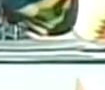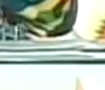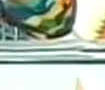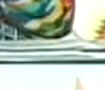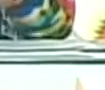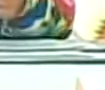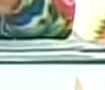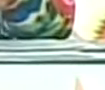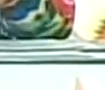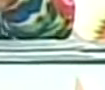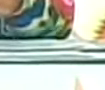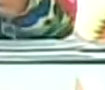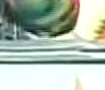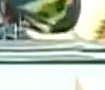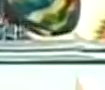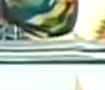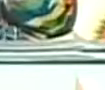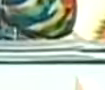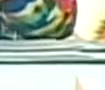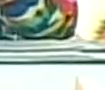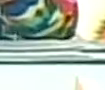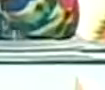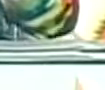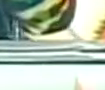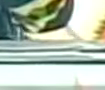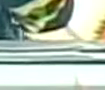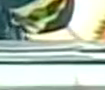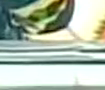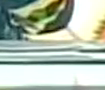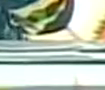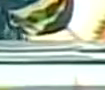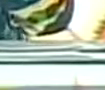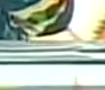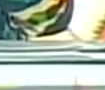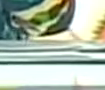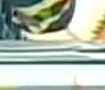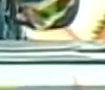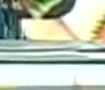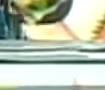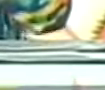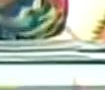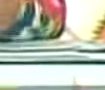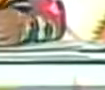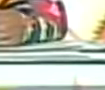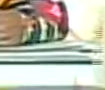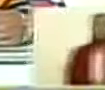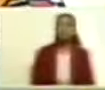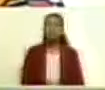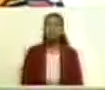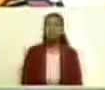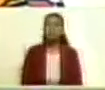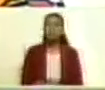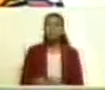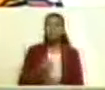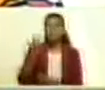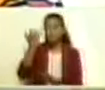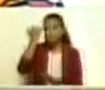con nuestra raíz, con nuestro espíritu revolucionario y con la ilusión y la esperanza del